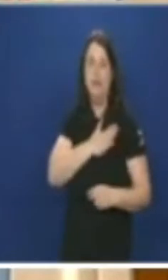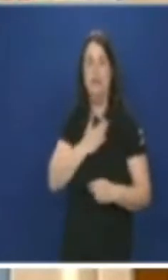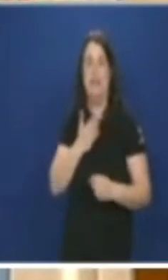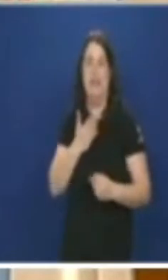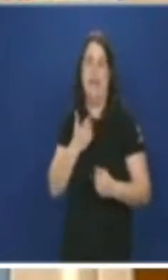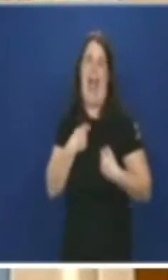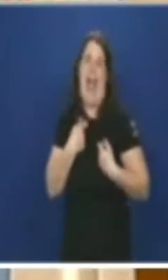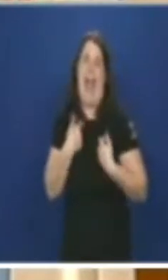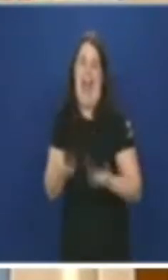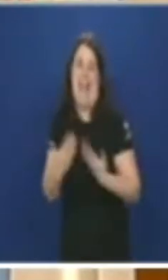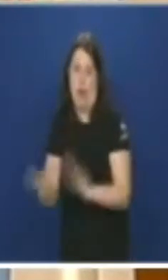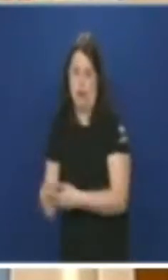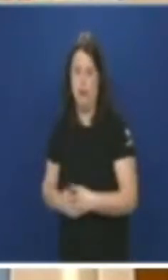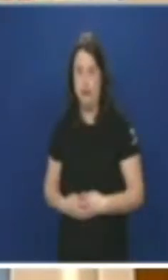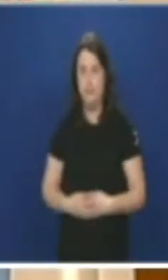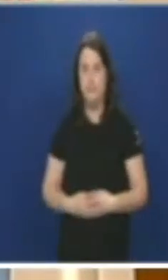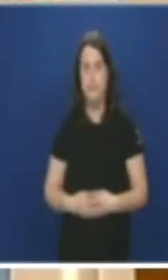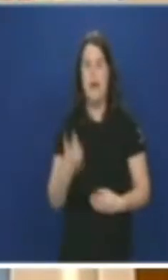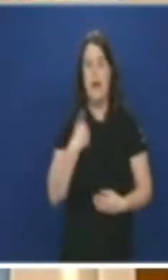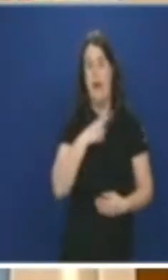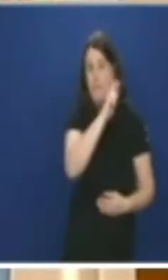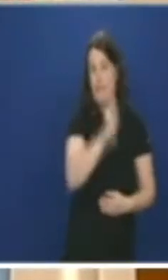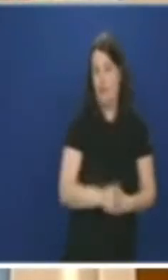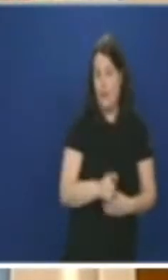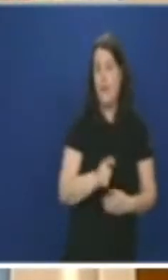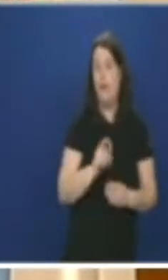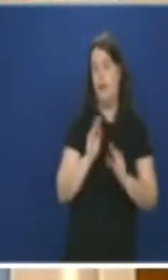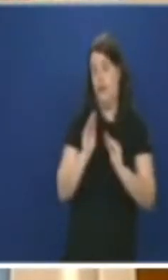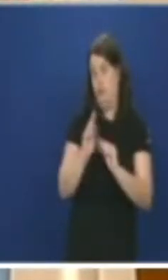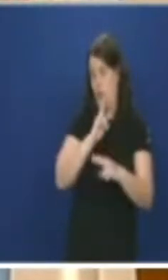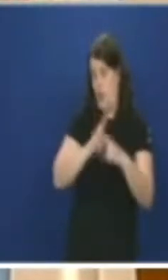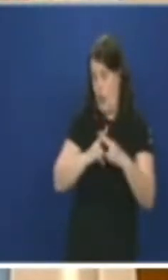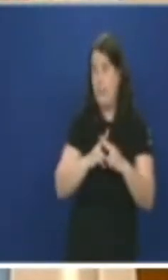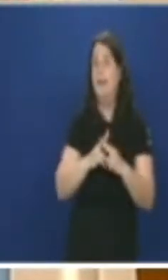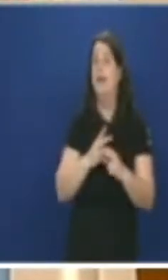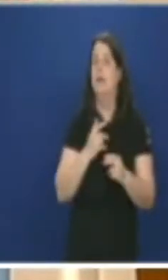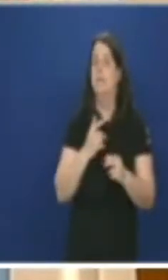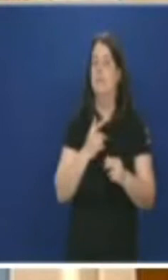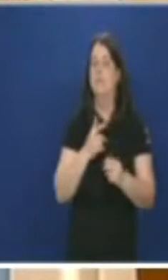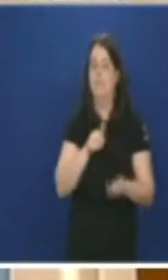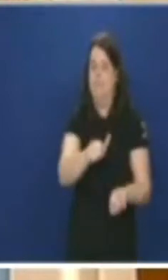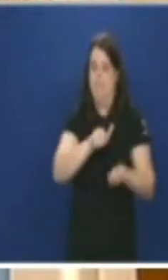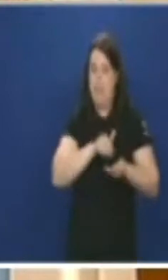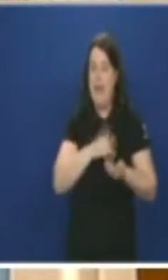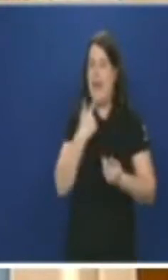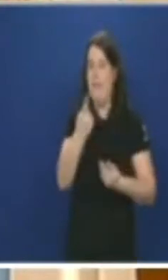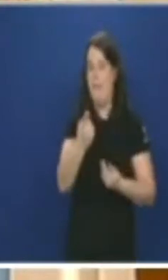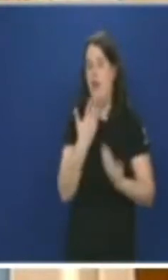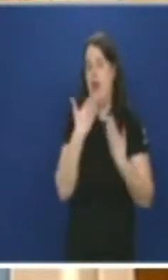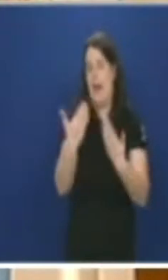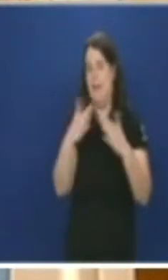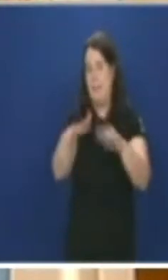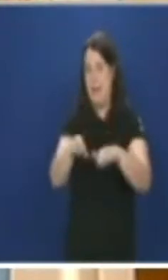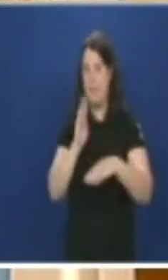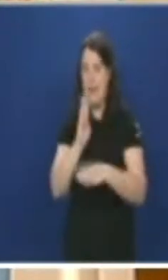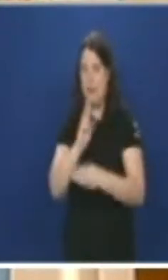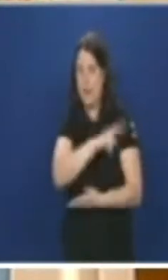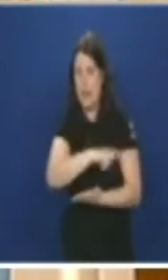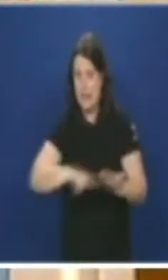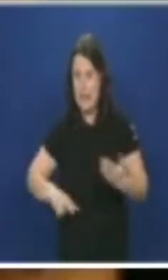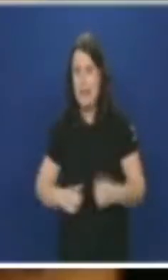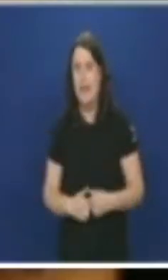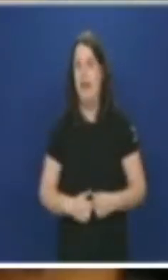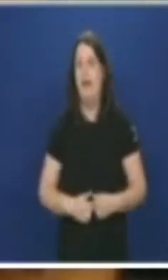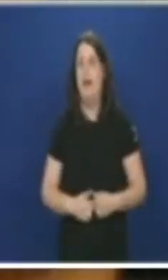representación recolle a medalla a fundación que leva o seu nome, polo que queremos dar as grazas ao Parlamento de Galicia a todas